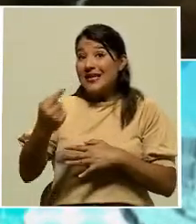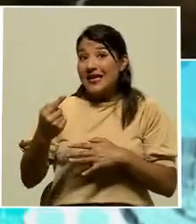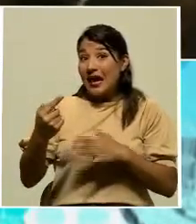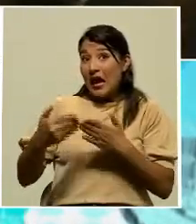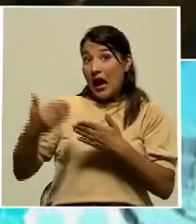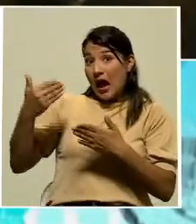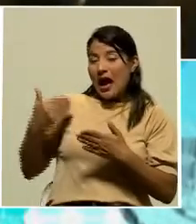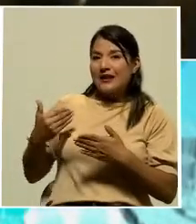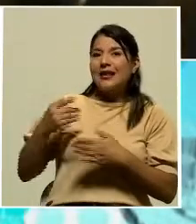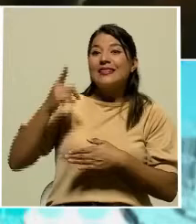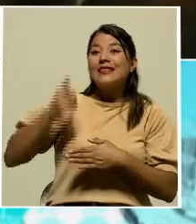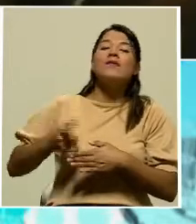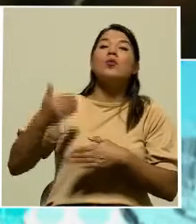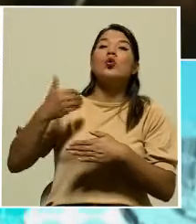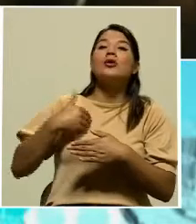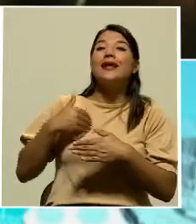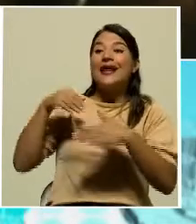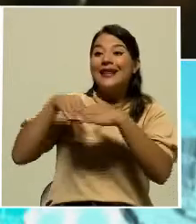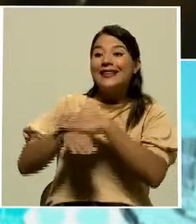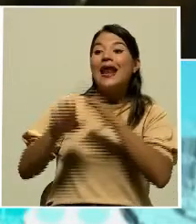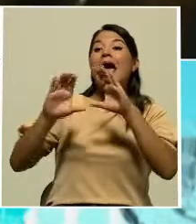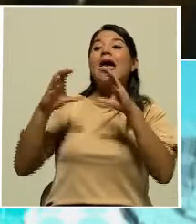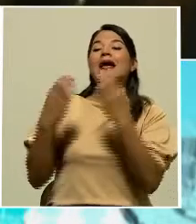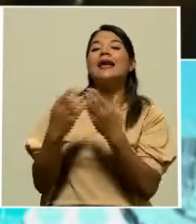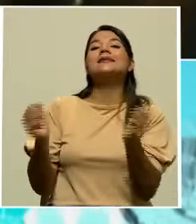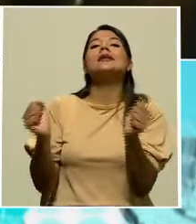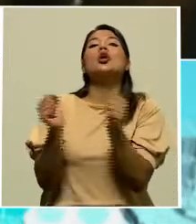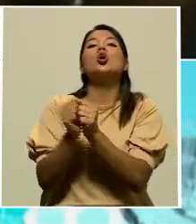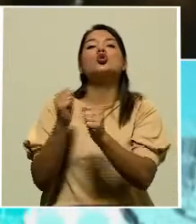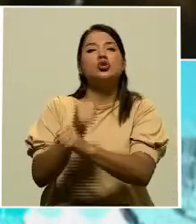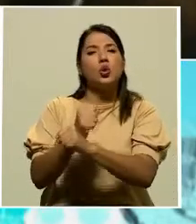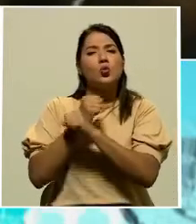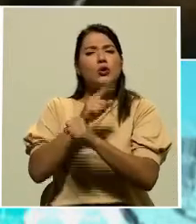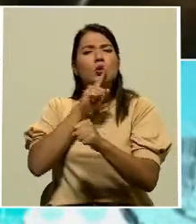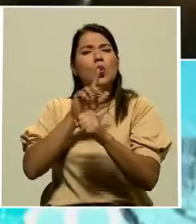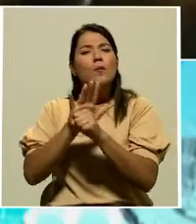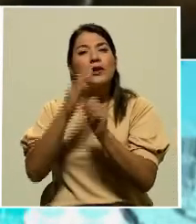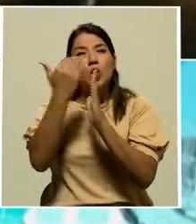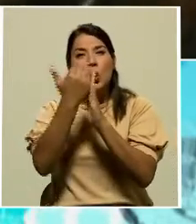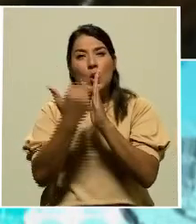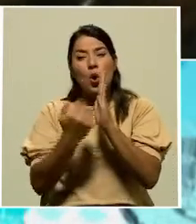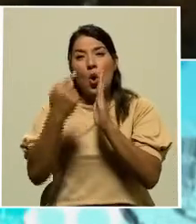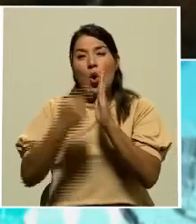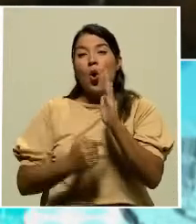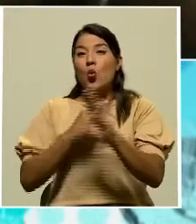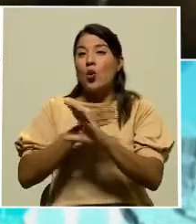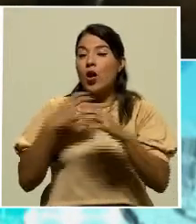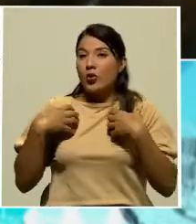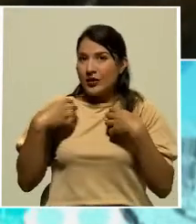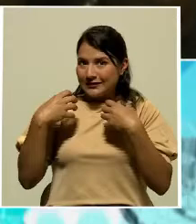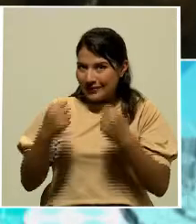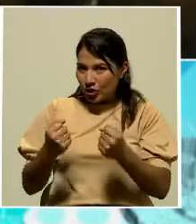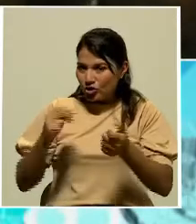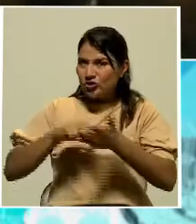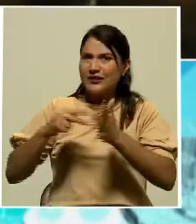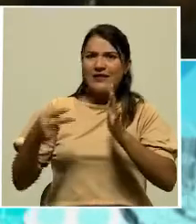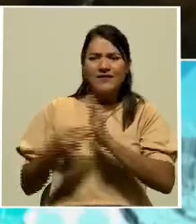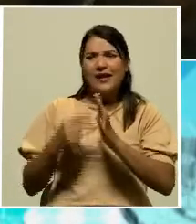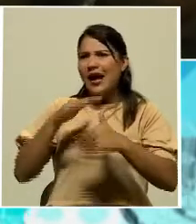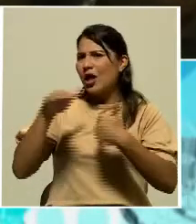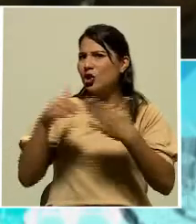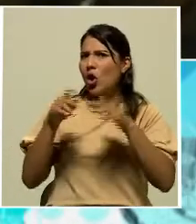que tener un regreso seguro, con todos los protocolos, o sea, que los centros educativos apliquen los